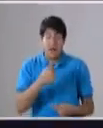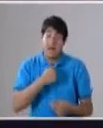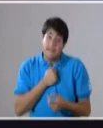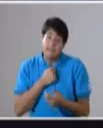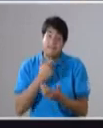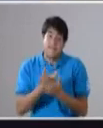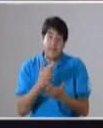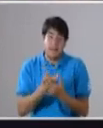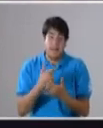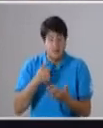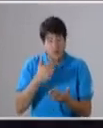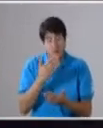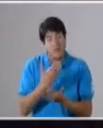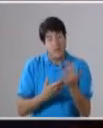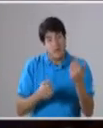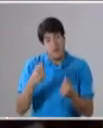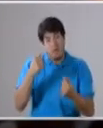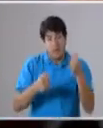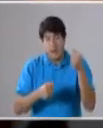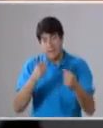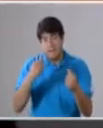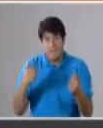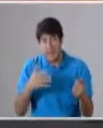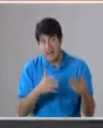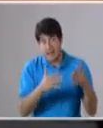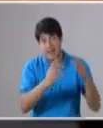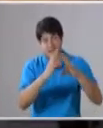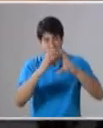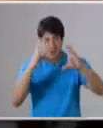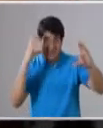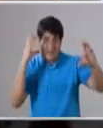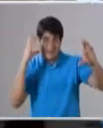voy a ir por tierra porque tengo que ver cómo ahorro.